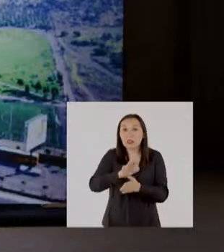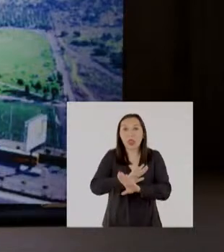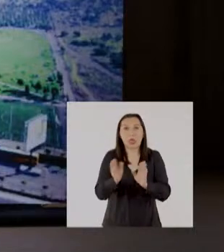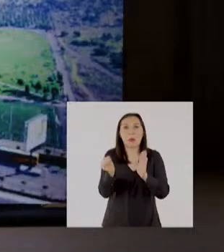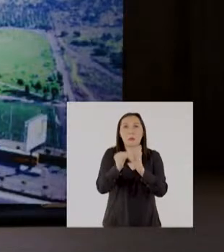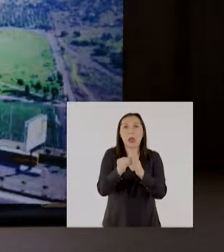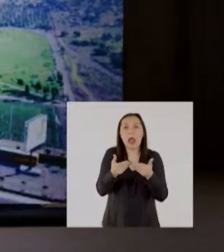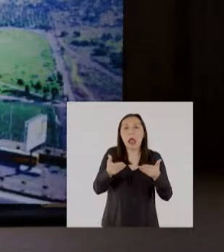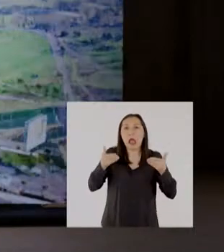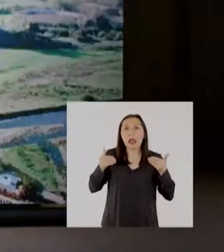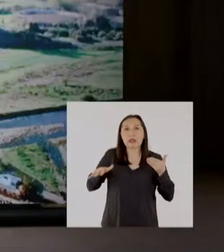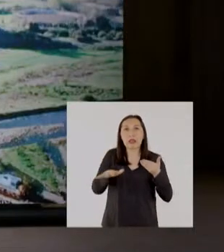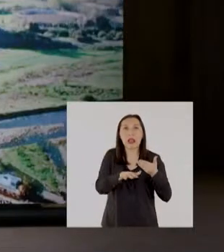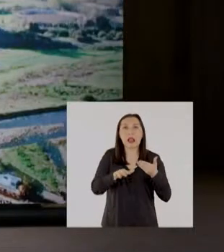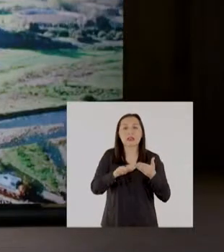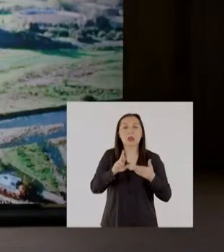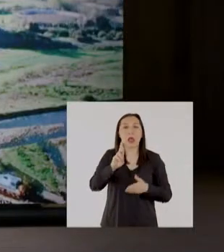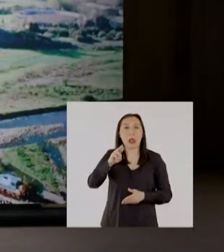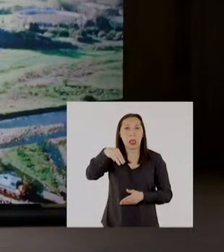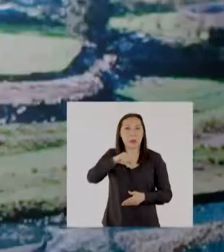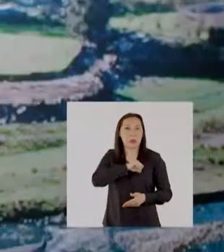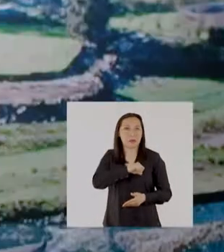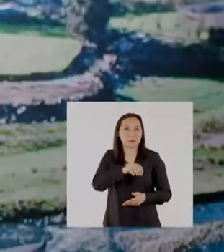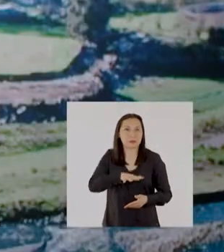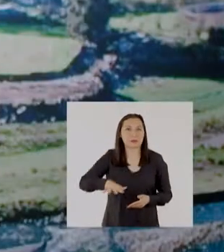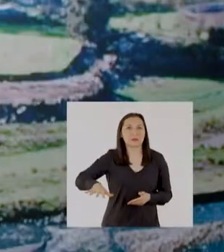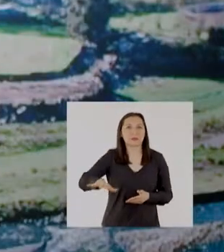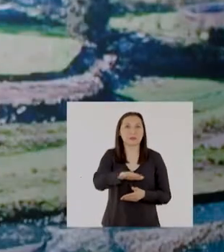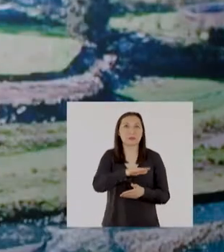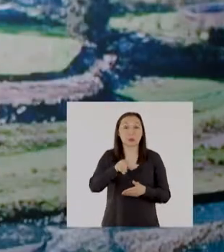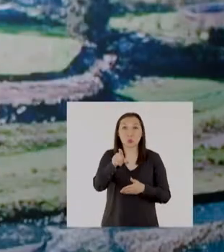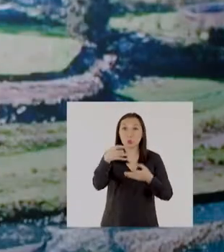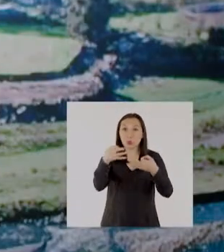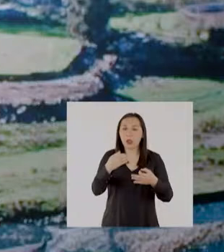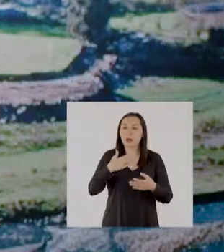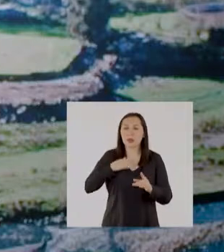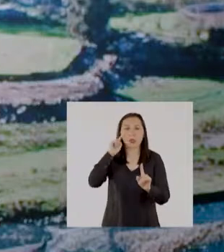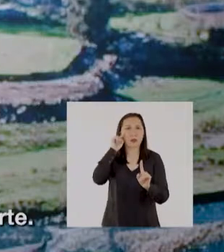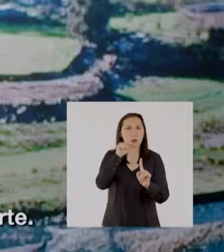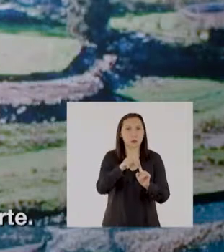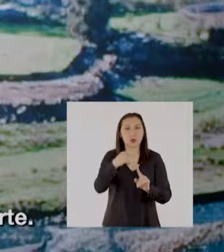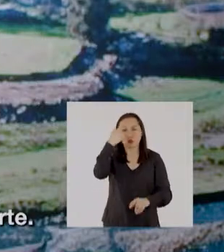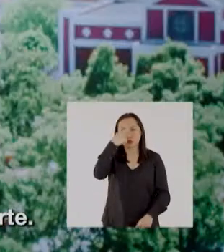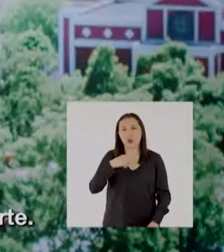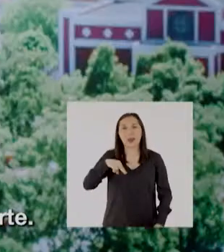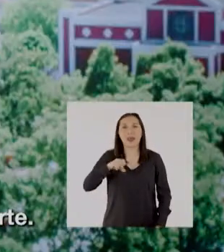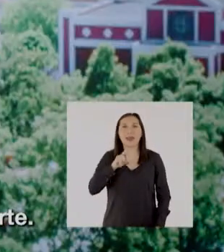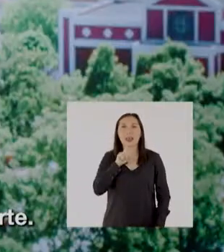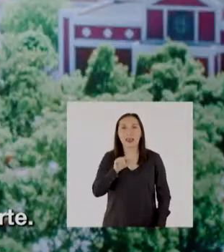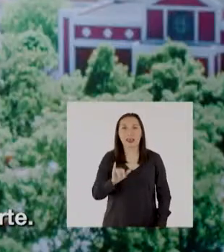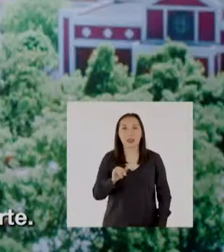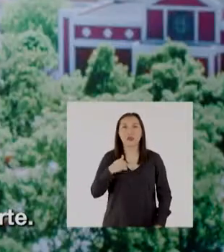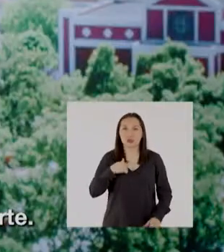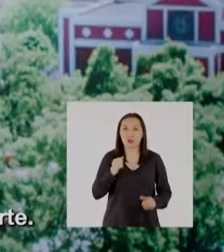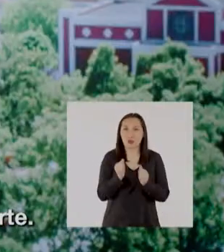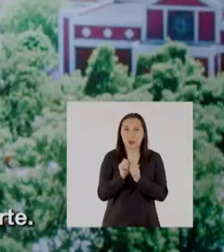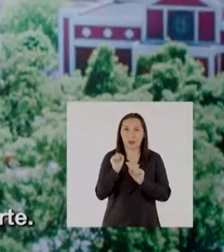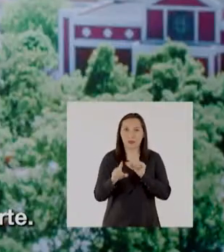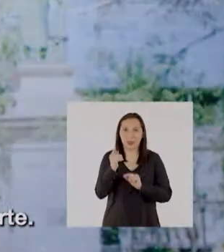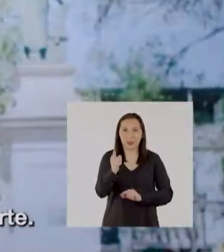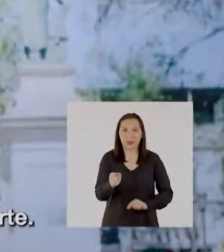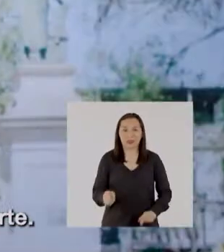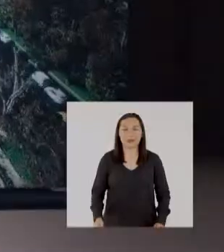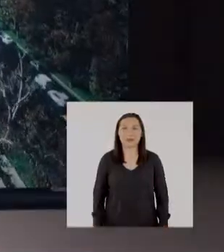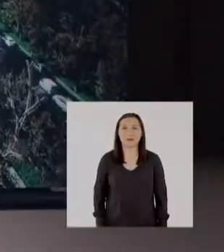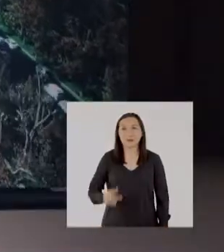no sea más el patio trasero de la región metropolitana porque tu seguridad es mi prioridad soy natalis inglés y estoy para